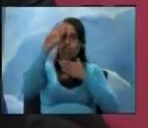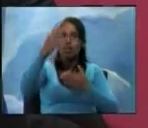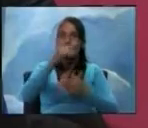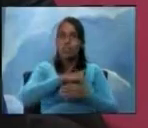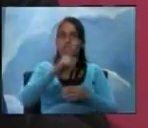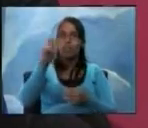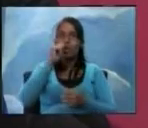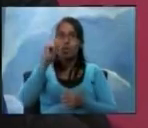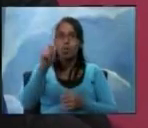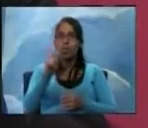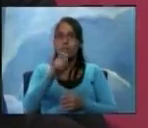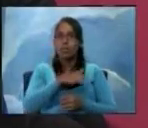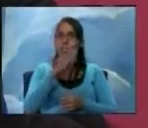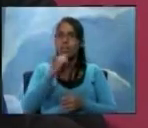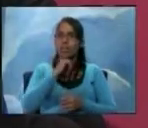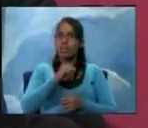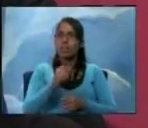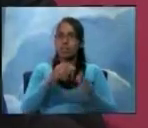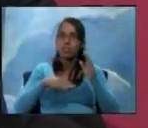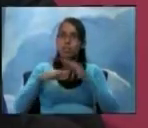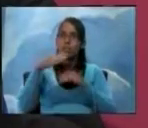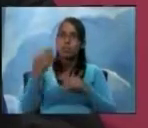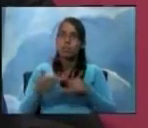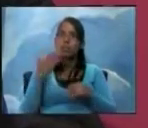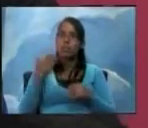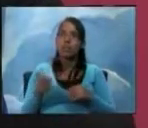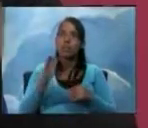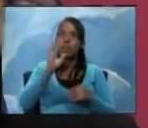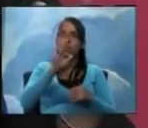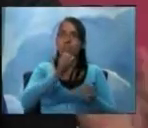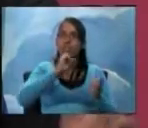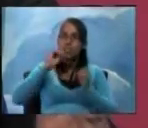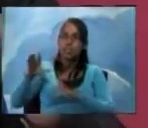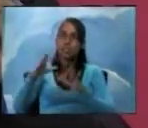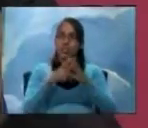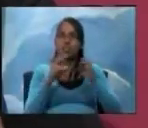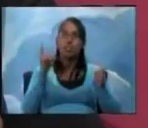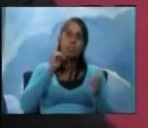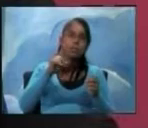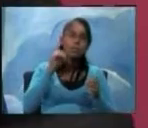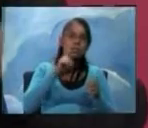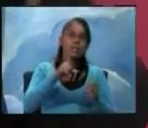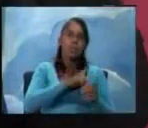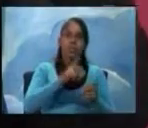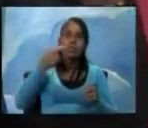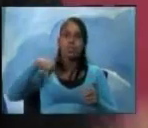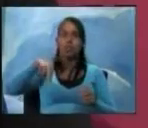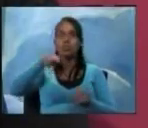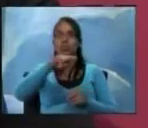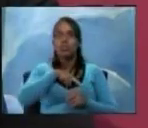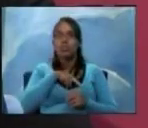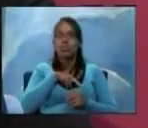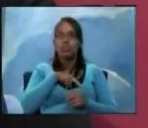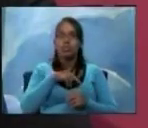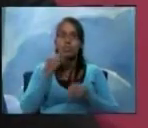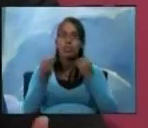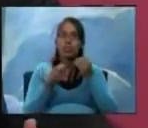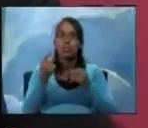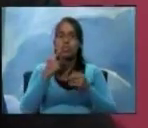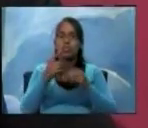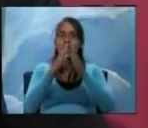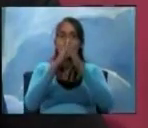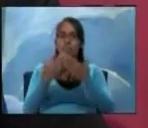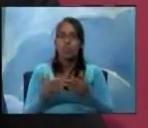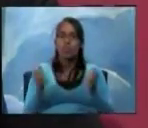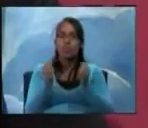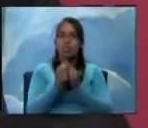de los hombres, que es de suma importancia. Así que desechar toda mentira de nosotros, como dice la Biblia, con